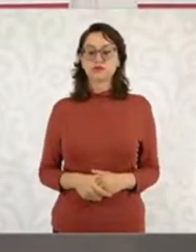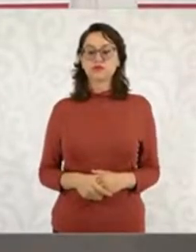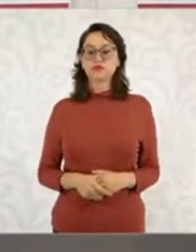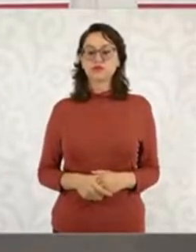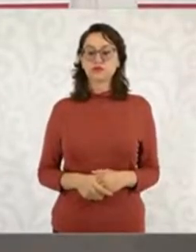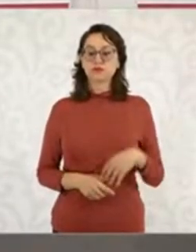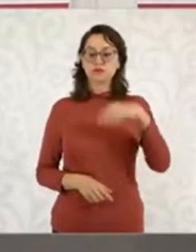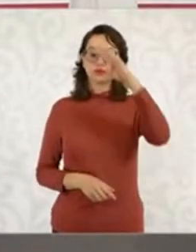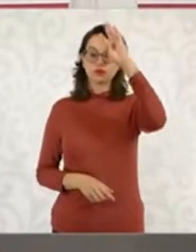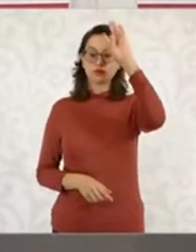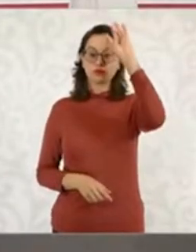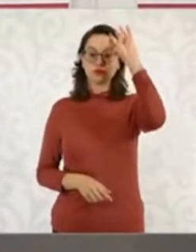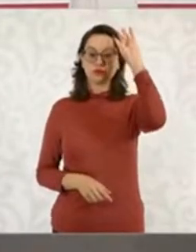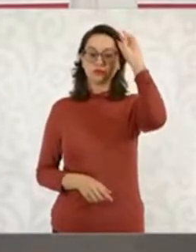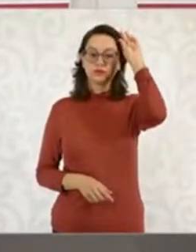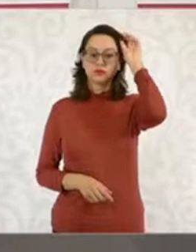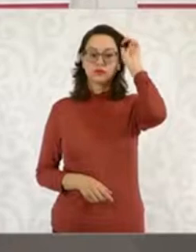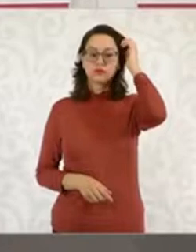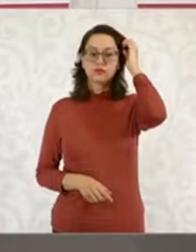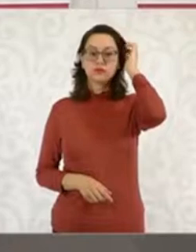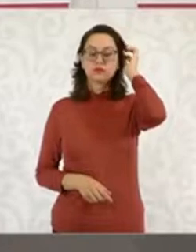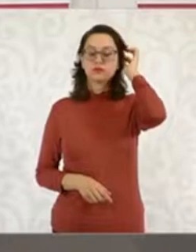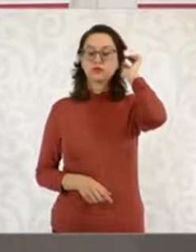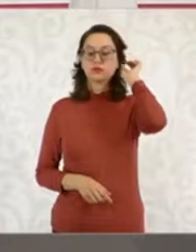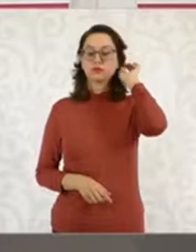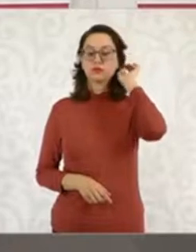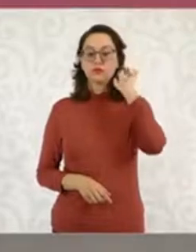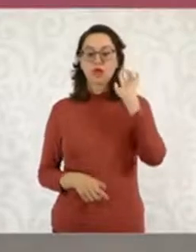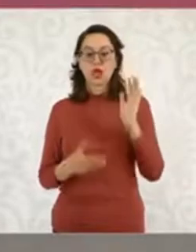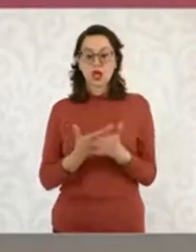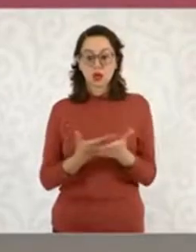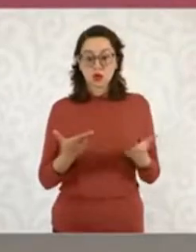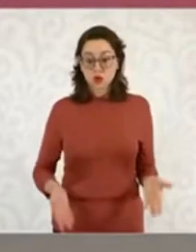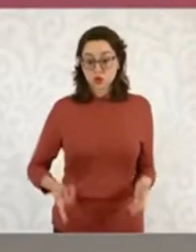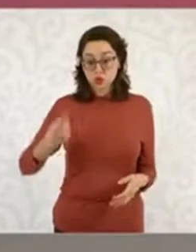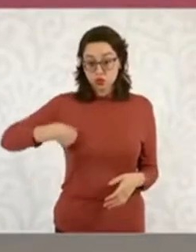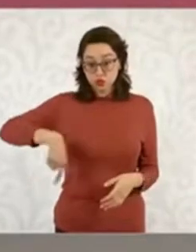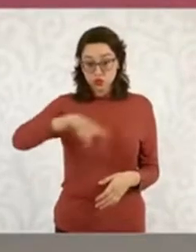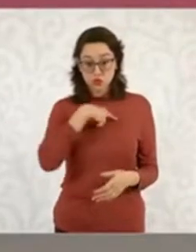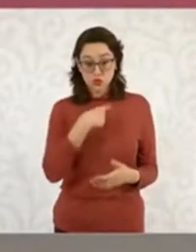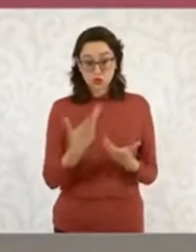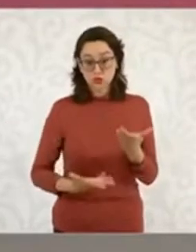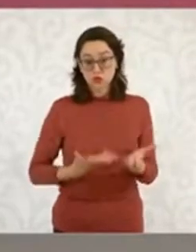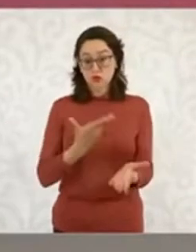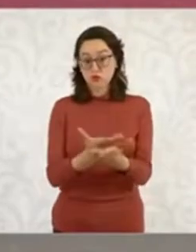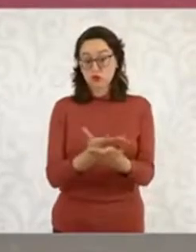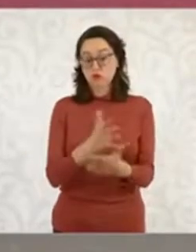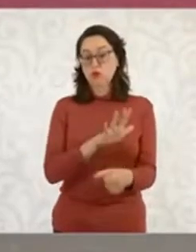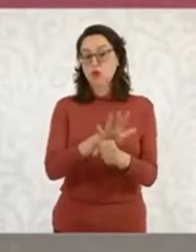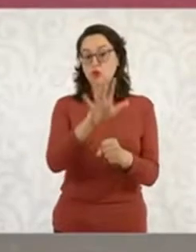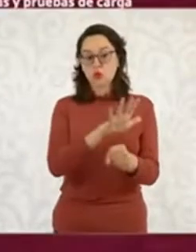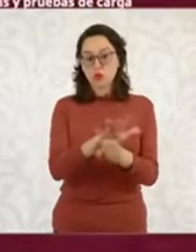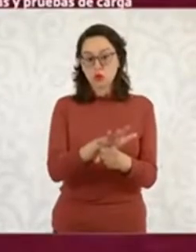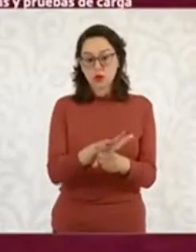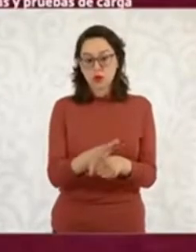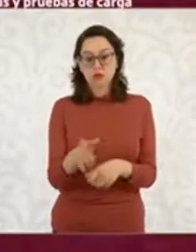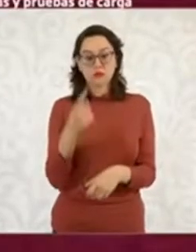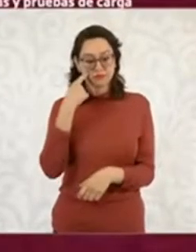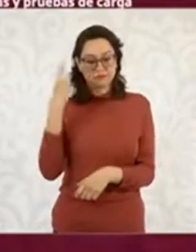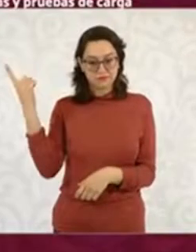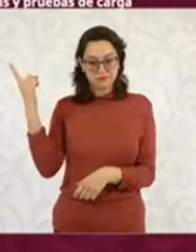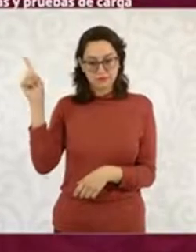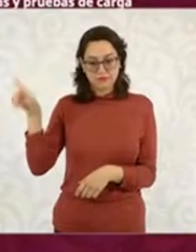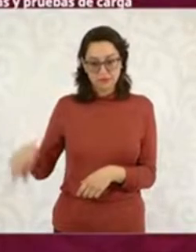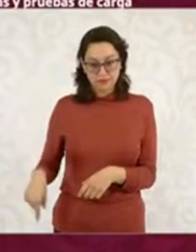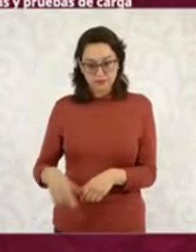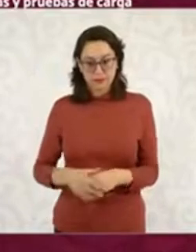el proceso de licitación o qué es lo que estamos pidiendo a los constructores que presenten? tienen que presentar la capacidad de elaborar el proyecto ejecutivo. El